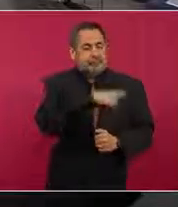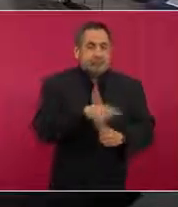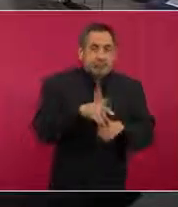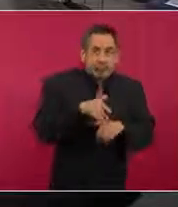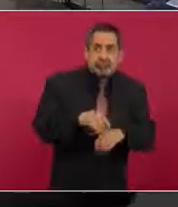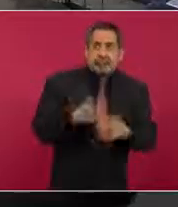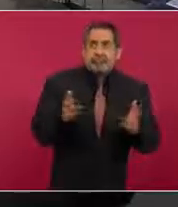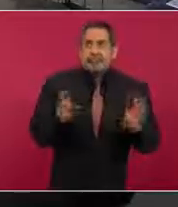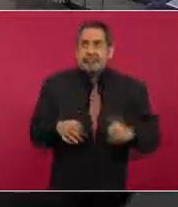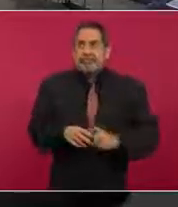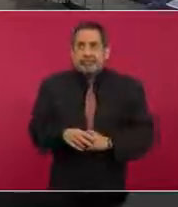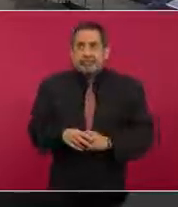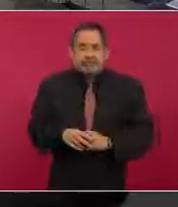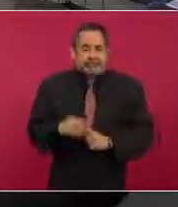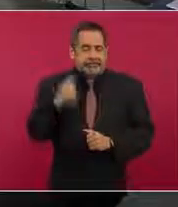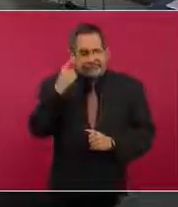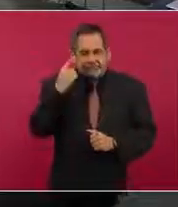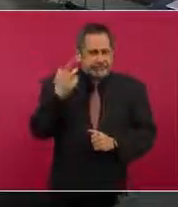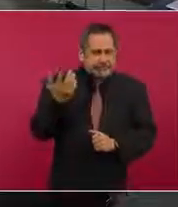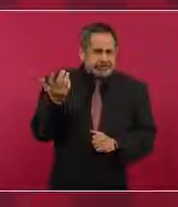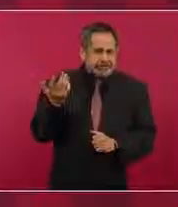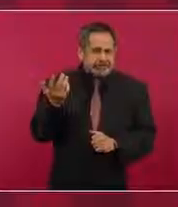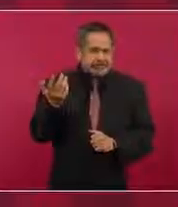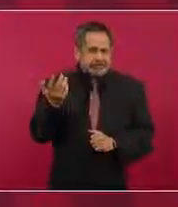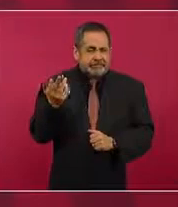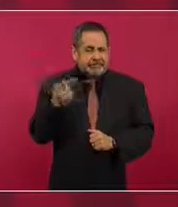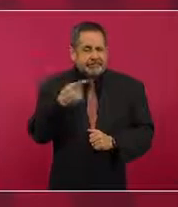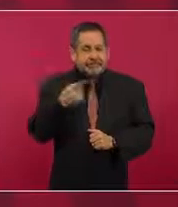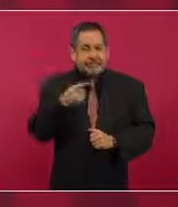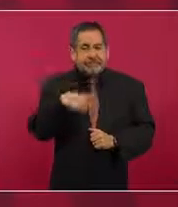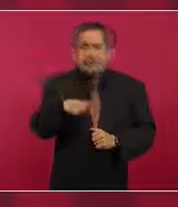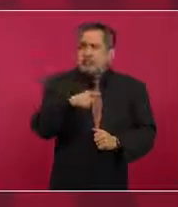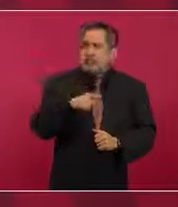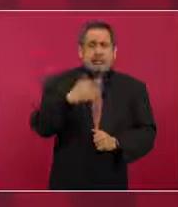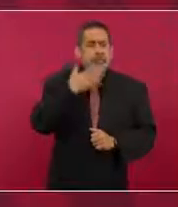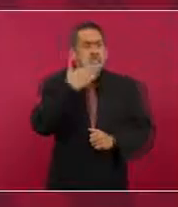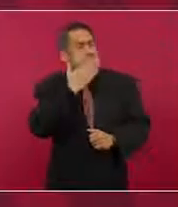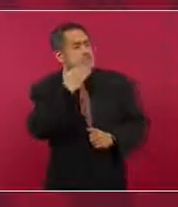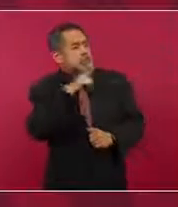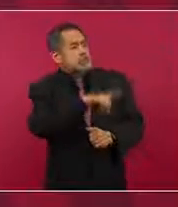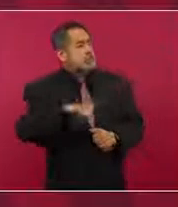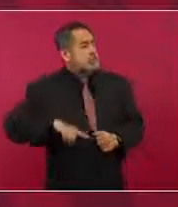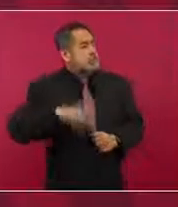sometidos para aplaudir